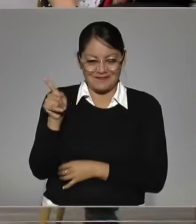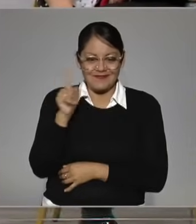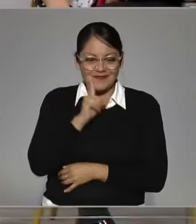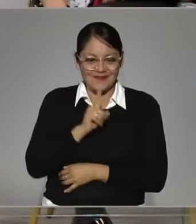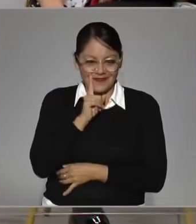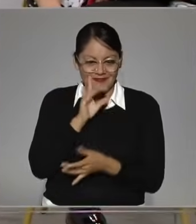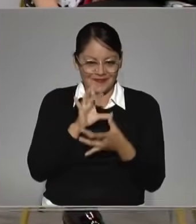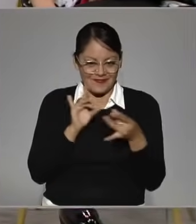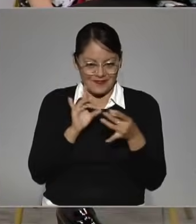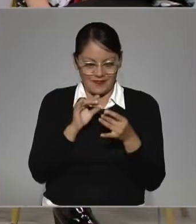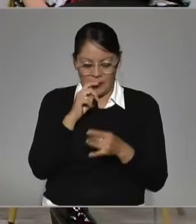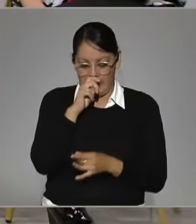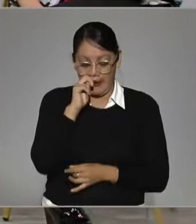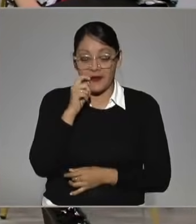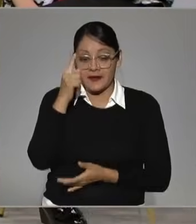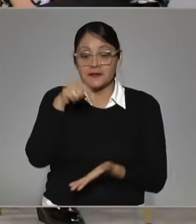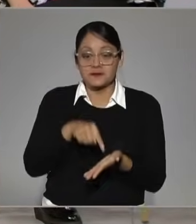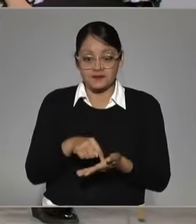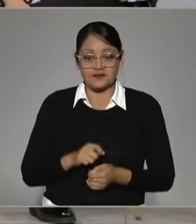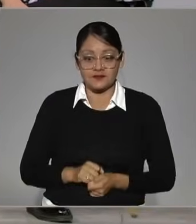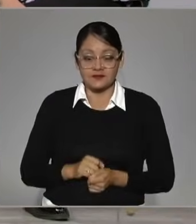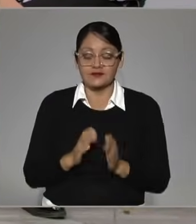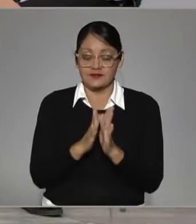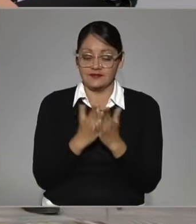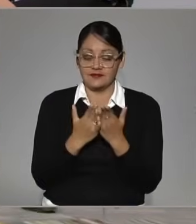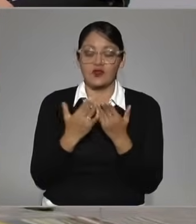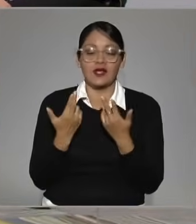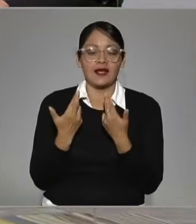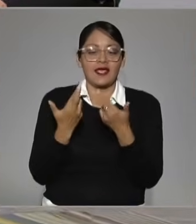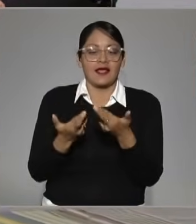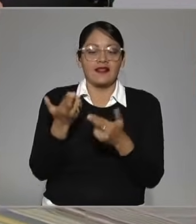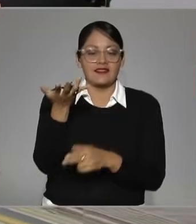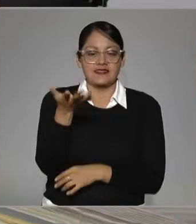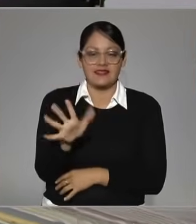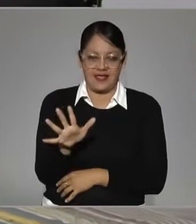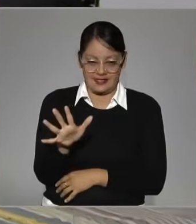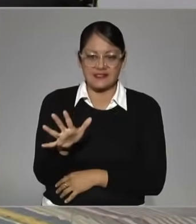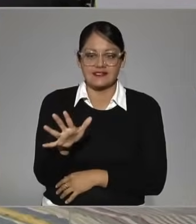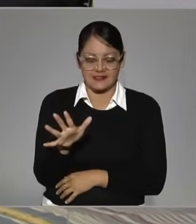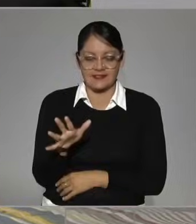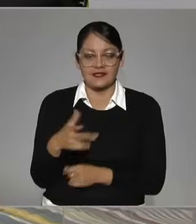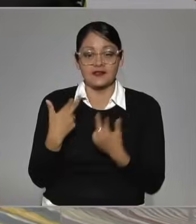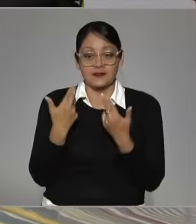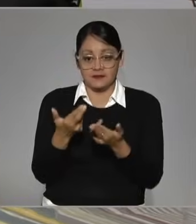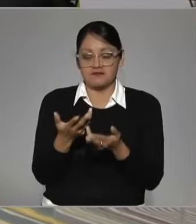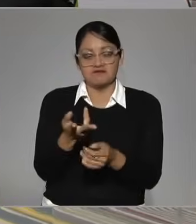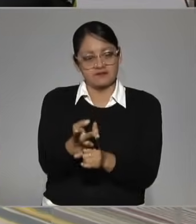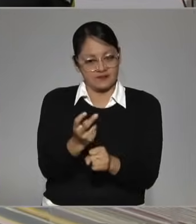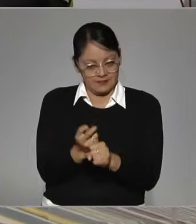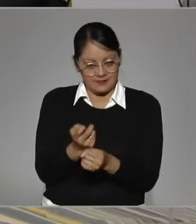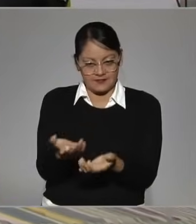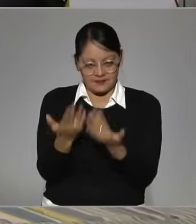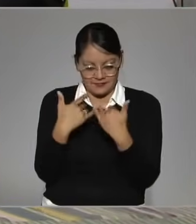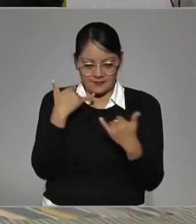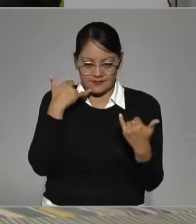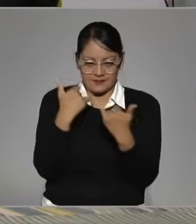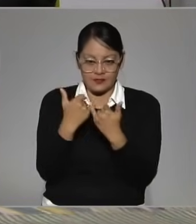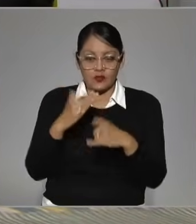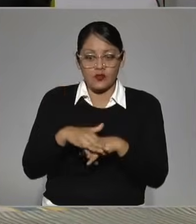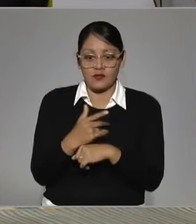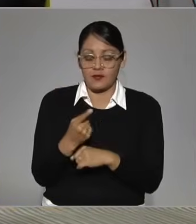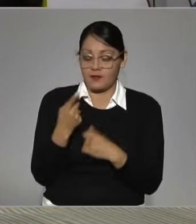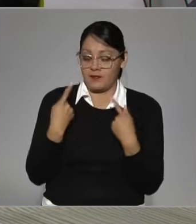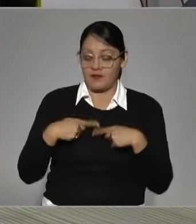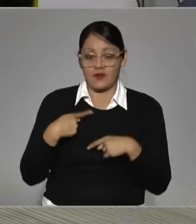Y bueno, pues, ¿qué creen? Que nos va a regalar 10 libros. Así que los invitamos a que nos llamen porque las primeras